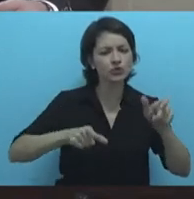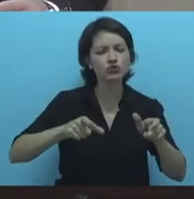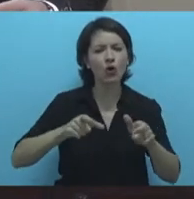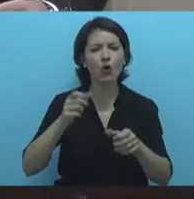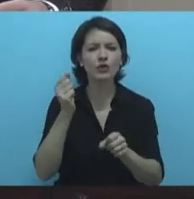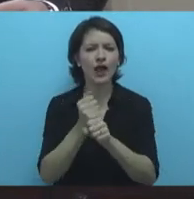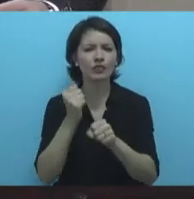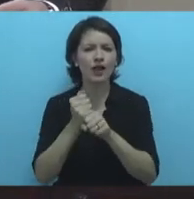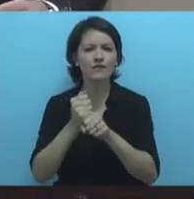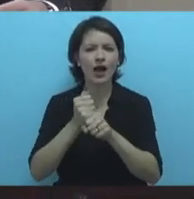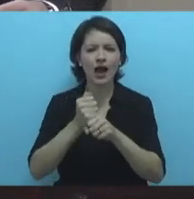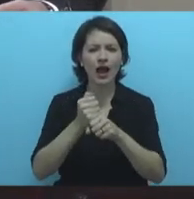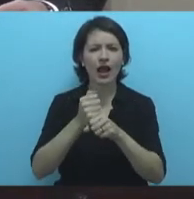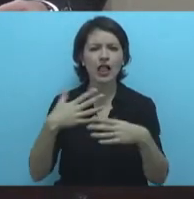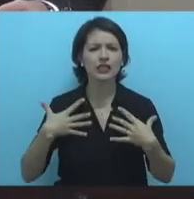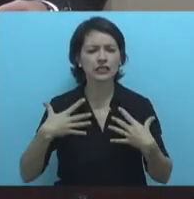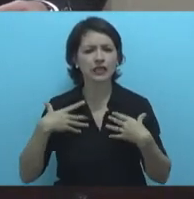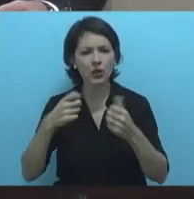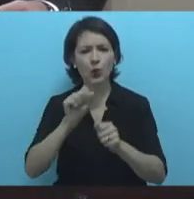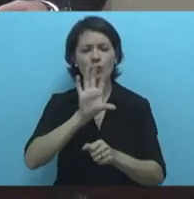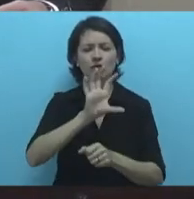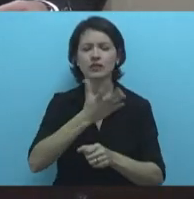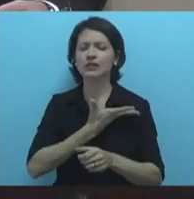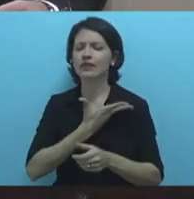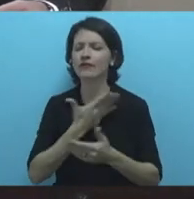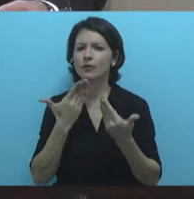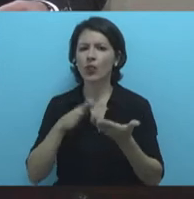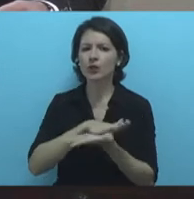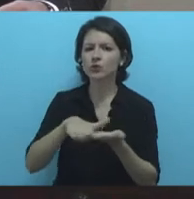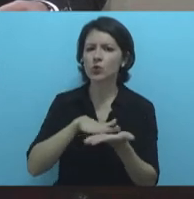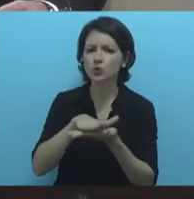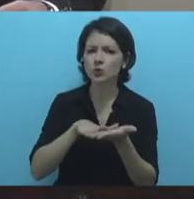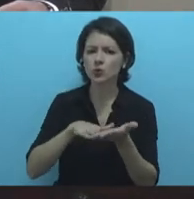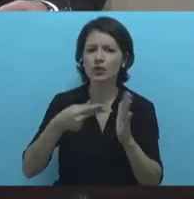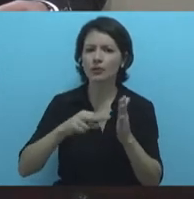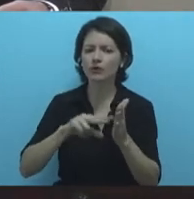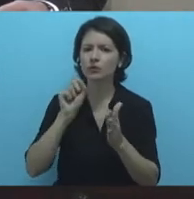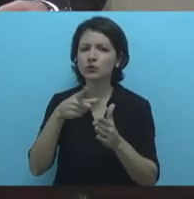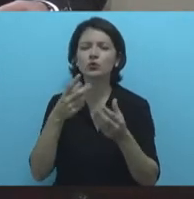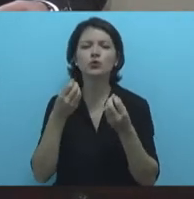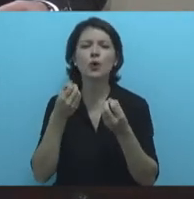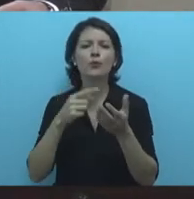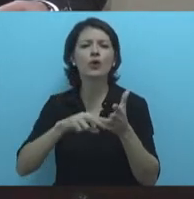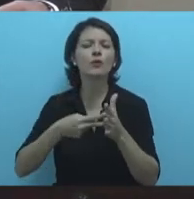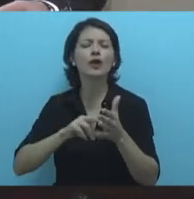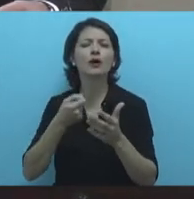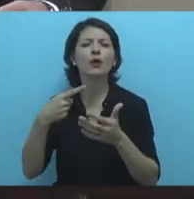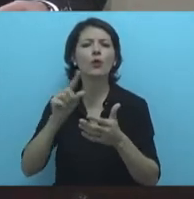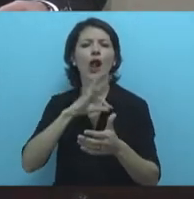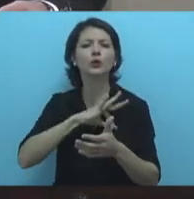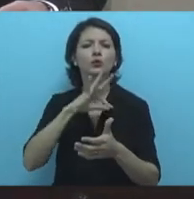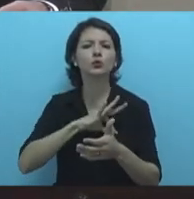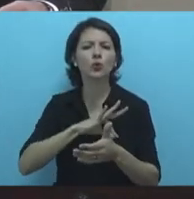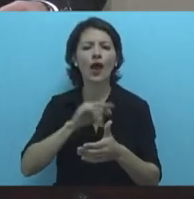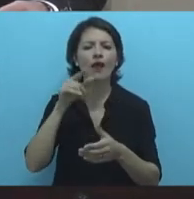y manifiesta la necesidad de que se resuelva el conflicto y se garantice el derecho a percibir un salario justo y condiciones dignas en el